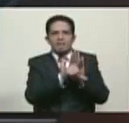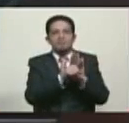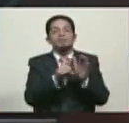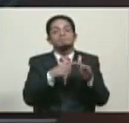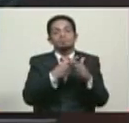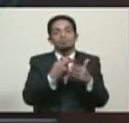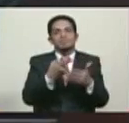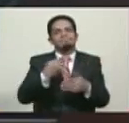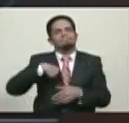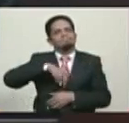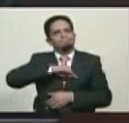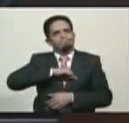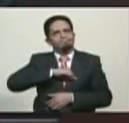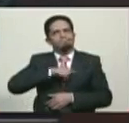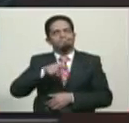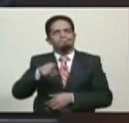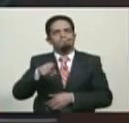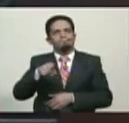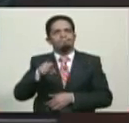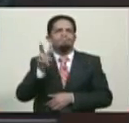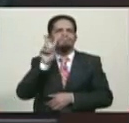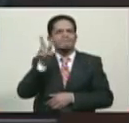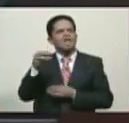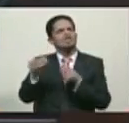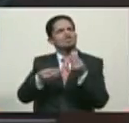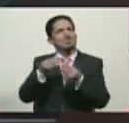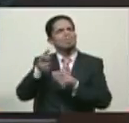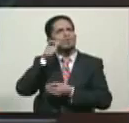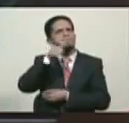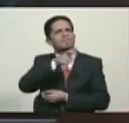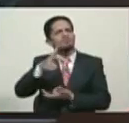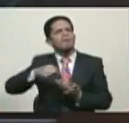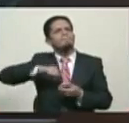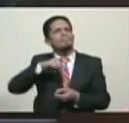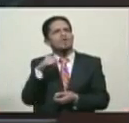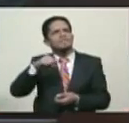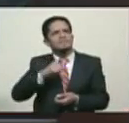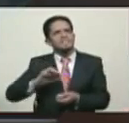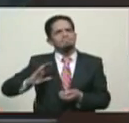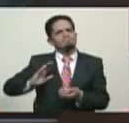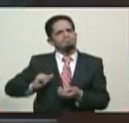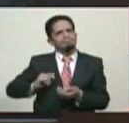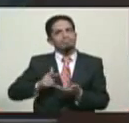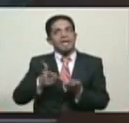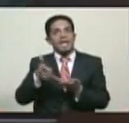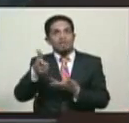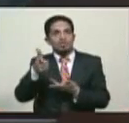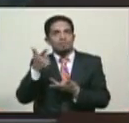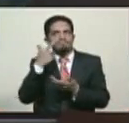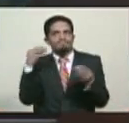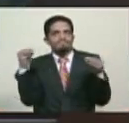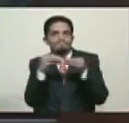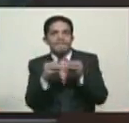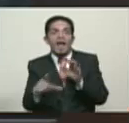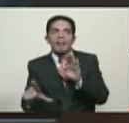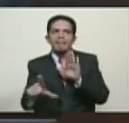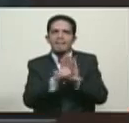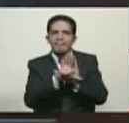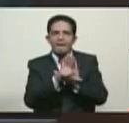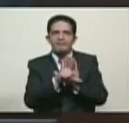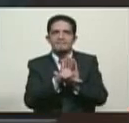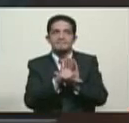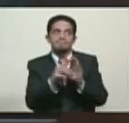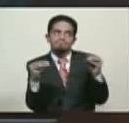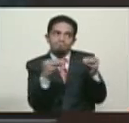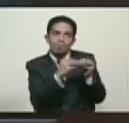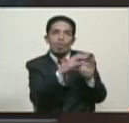también es determinante la actuación de los cuerpos de seguridad del Estado, que siempre en el ámbito de la ley y en el cumplimiento de nuestra